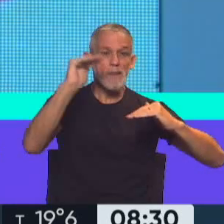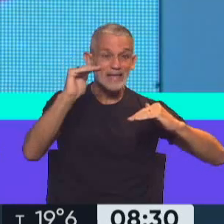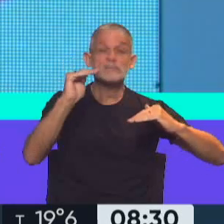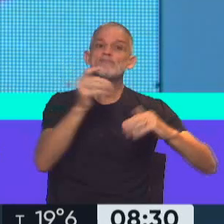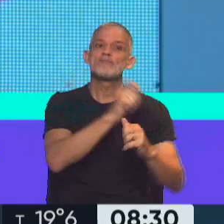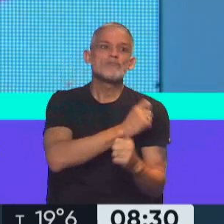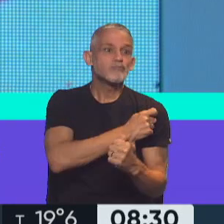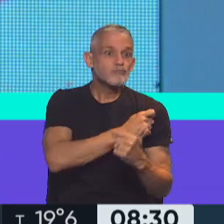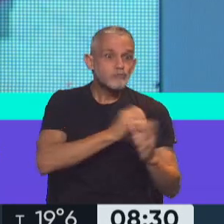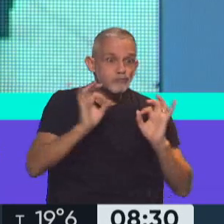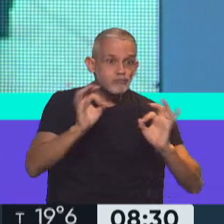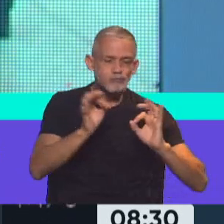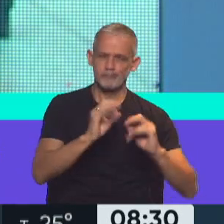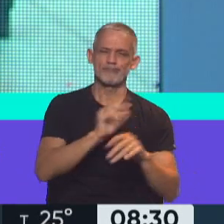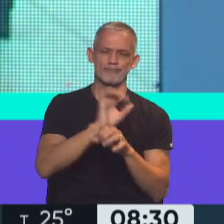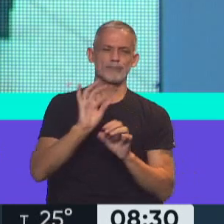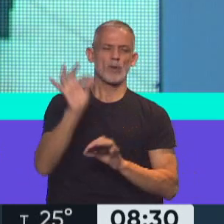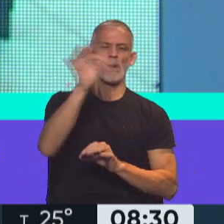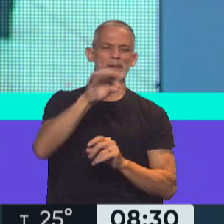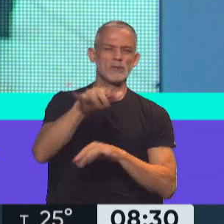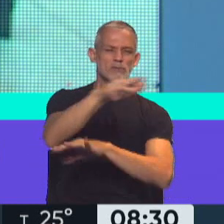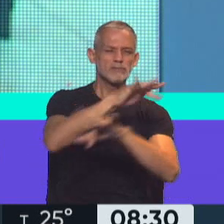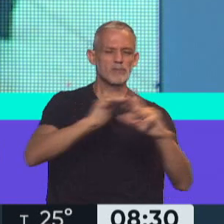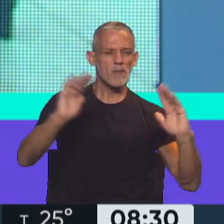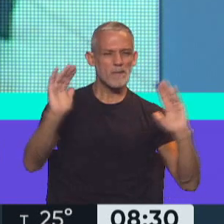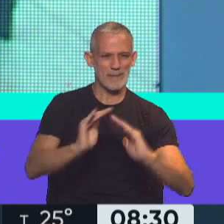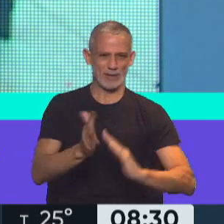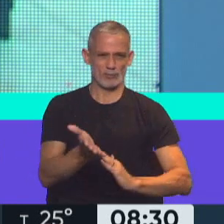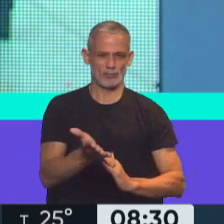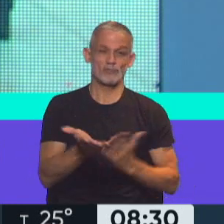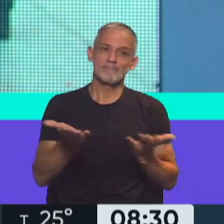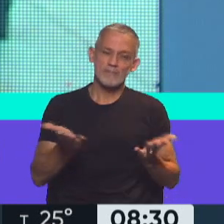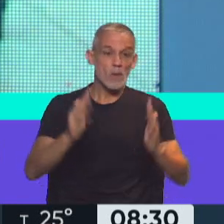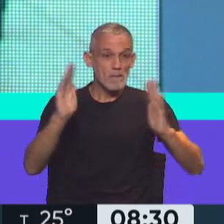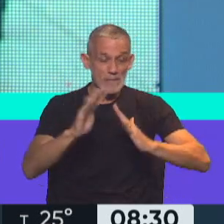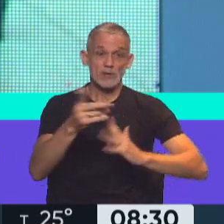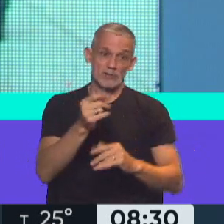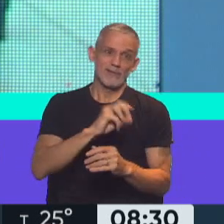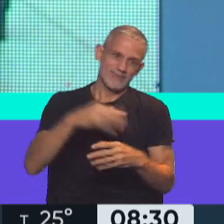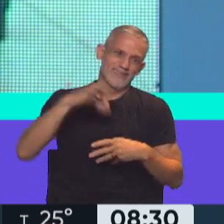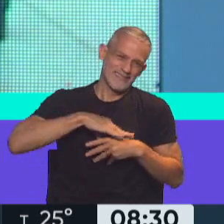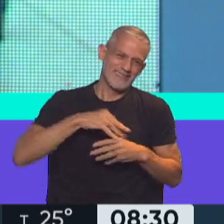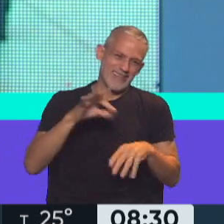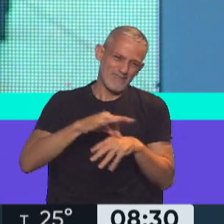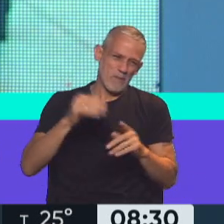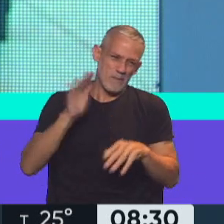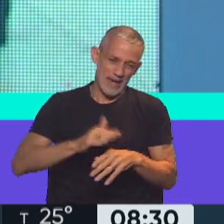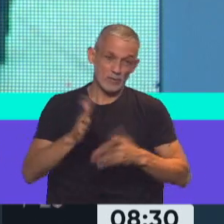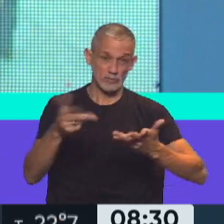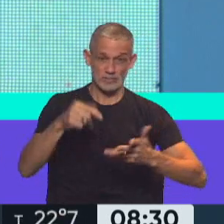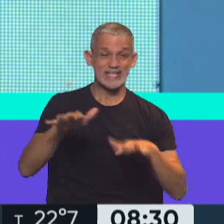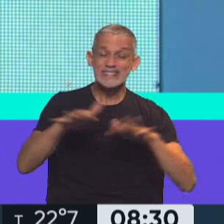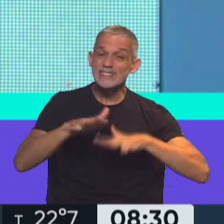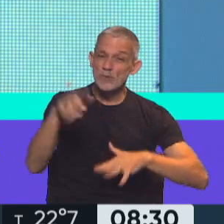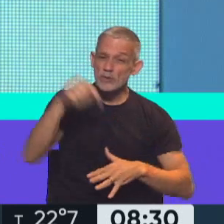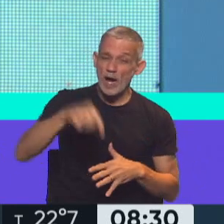90%, lográs disminuir la circulación del virus y de esa manera disminuir los casos. Y de hecho estamos viviendo en una